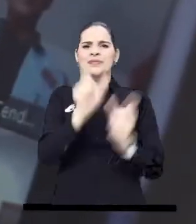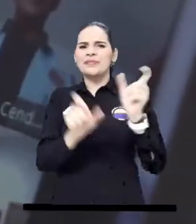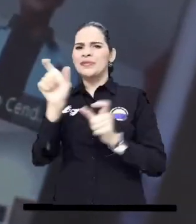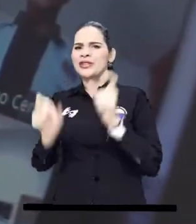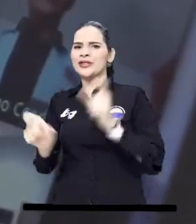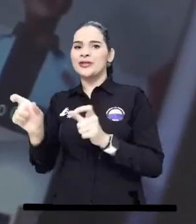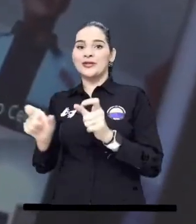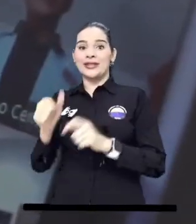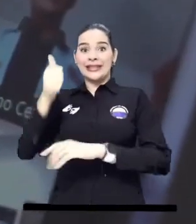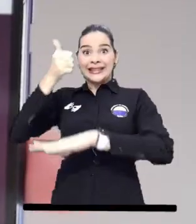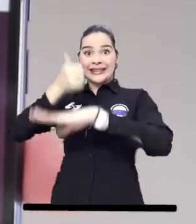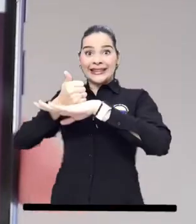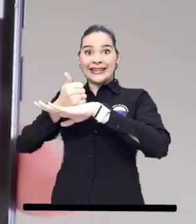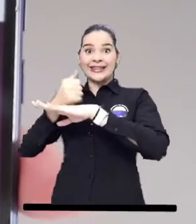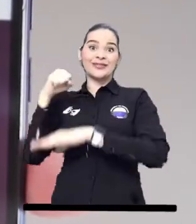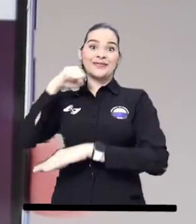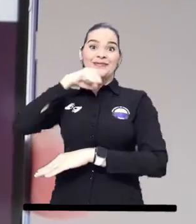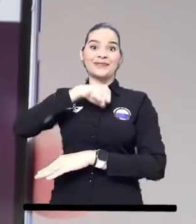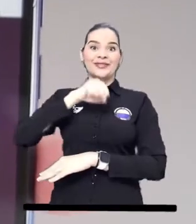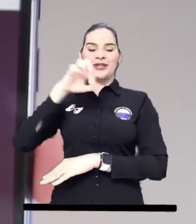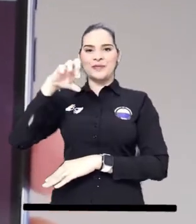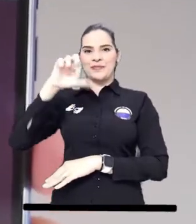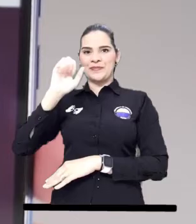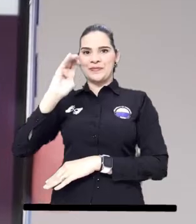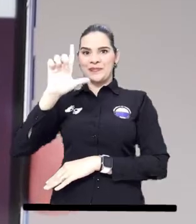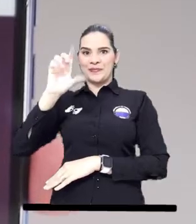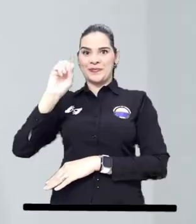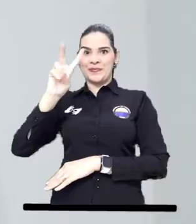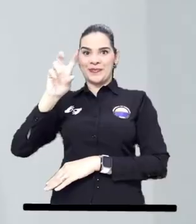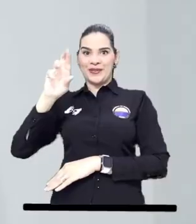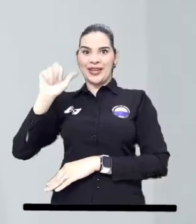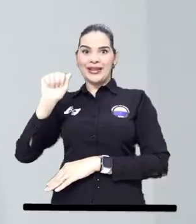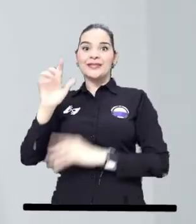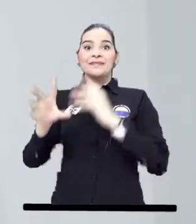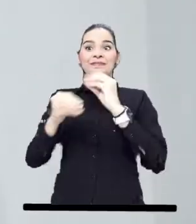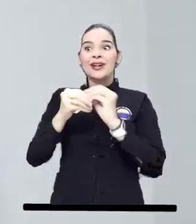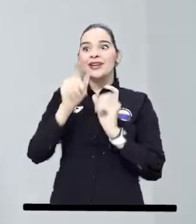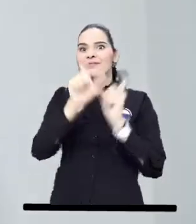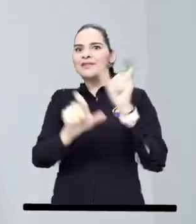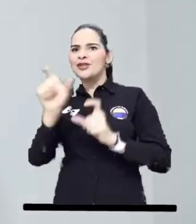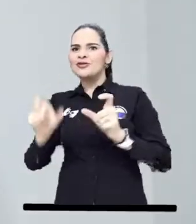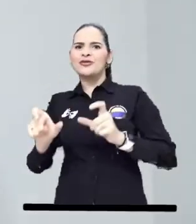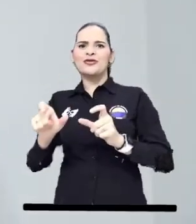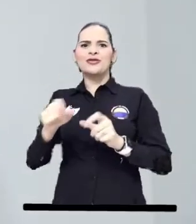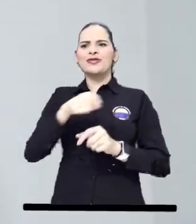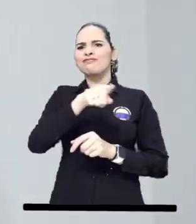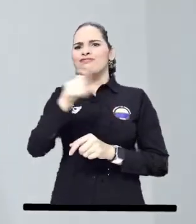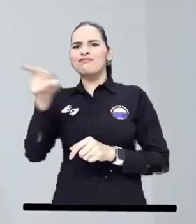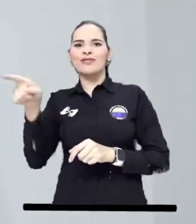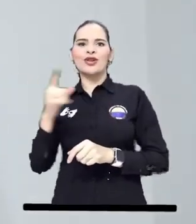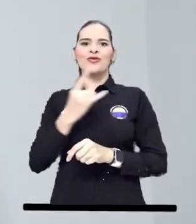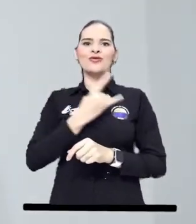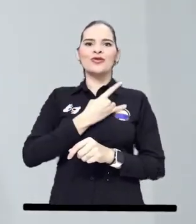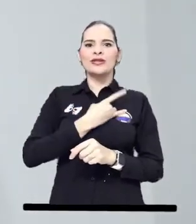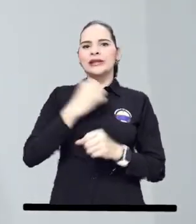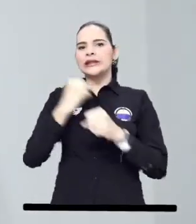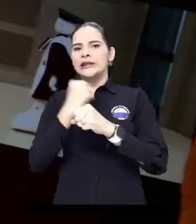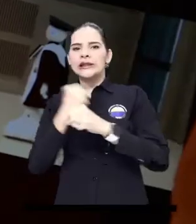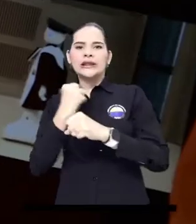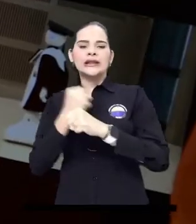personas, desde el señor Pablo Vera, hasta el rector de la universidad, hasta aquellas personitas que hacen parte